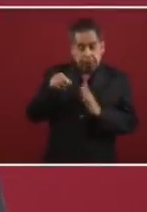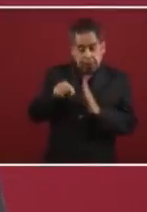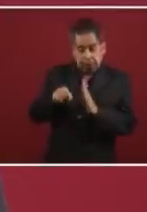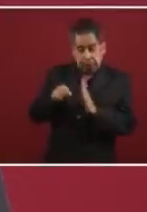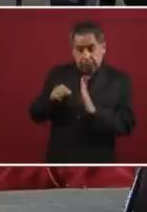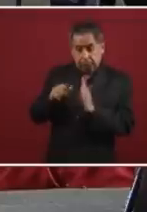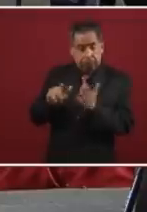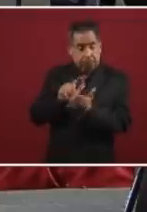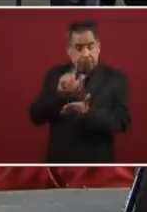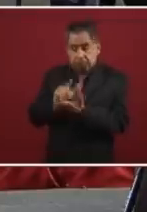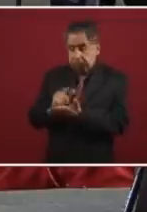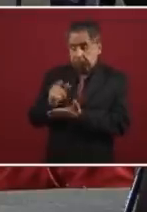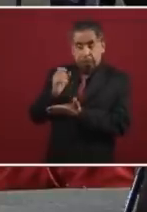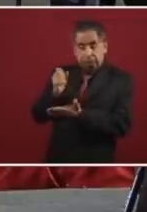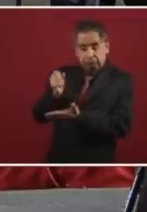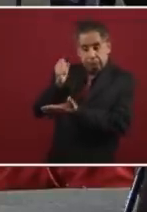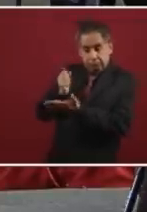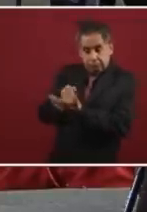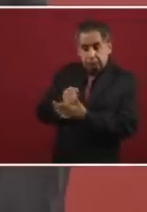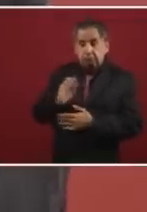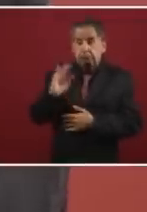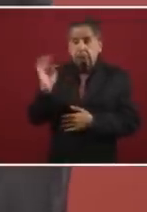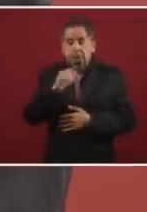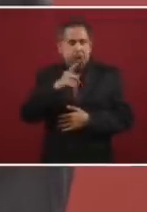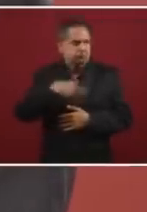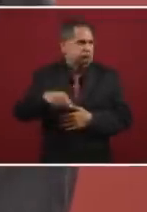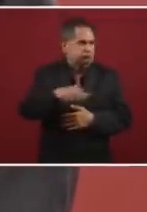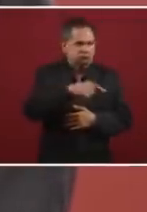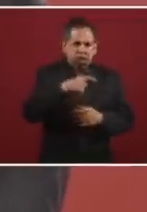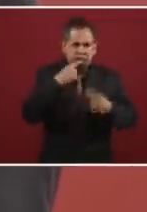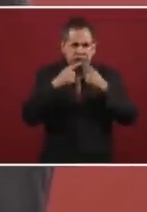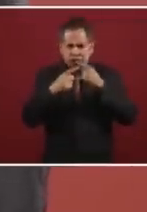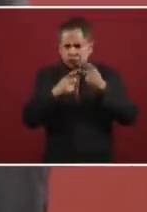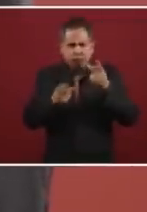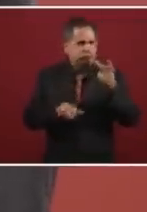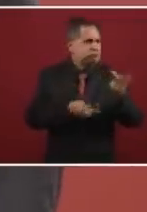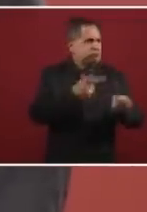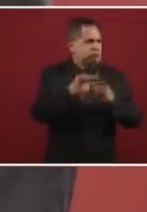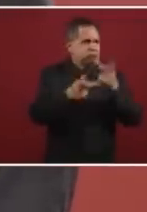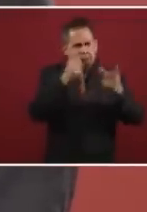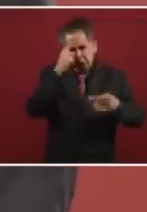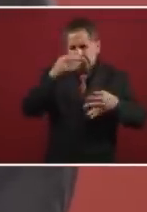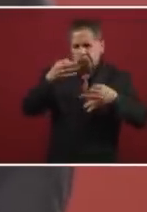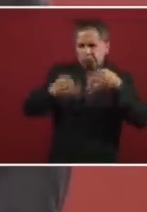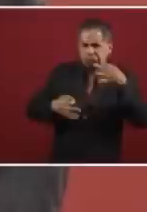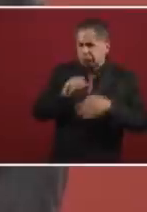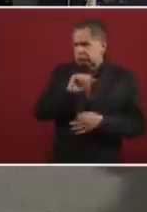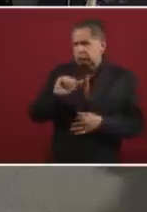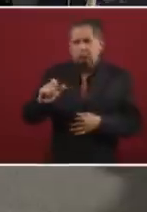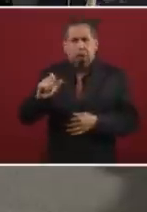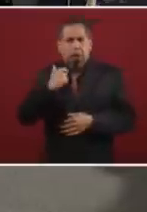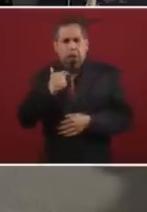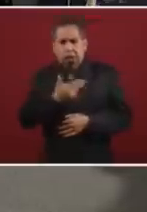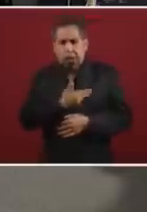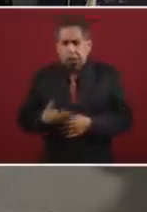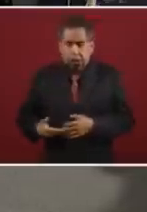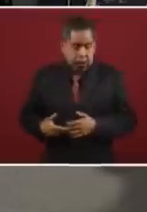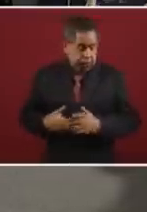reforma y la gente dice vámonos a la consulta para juzgar a los expresidentes